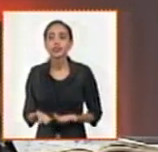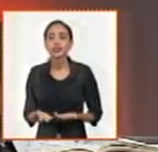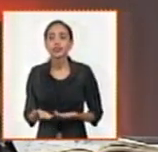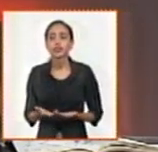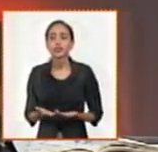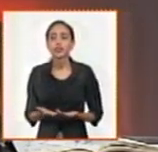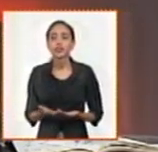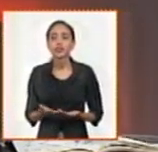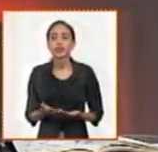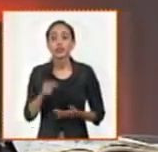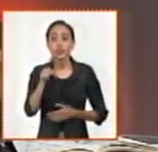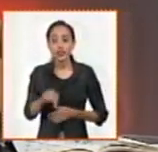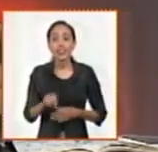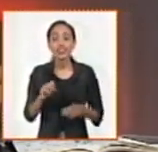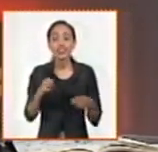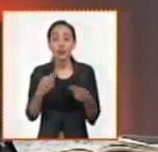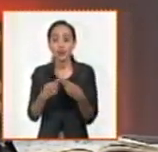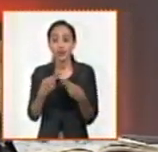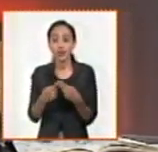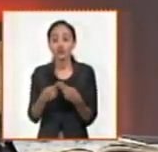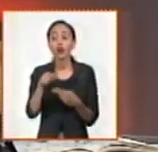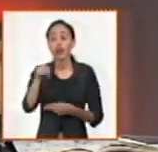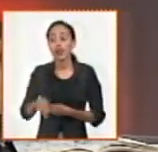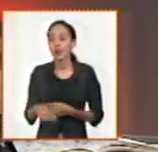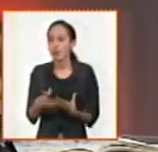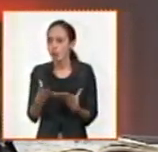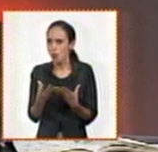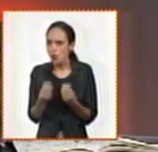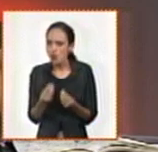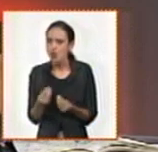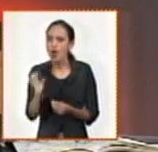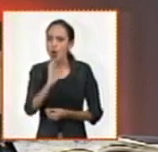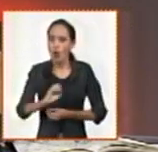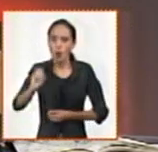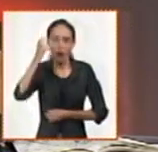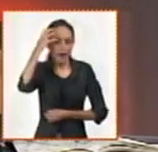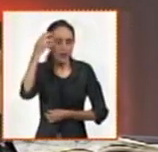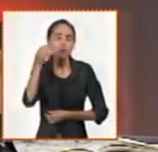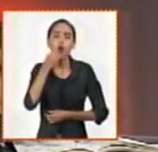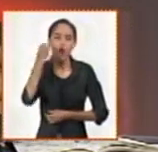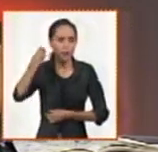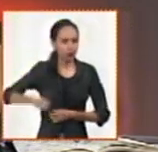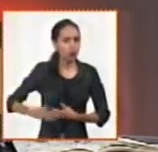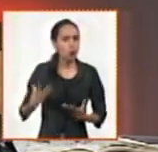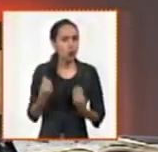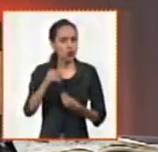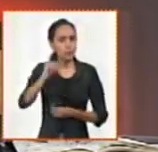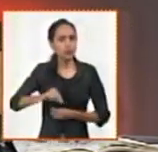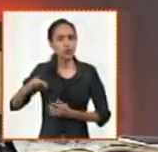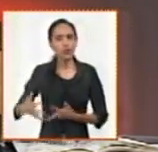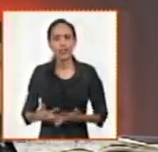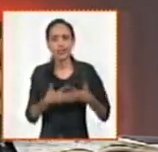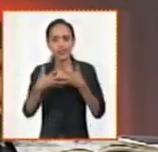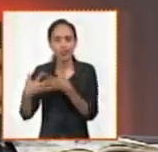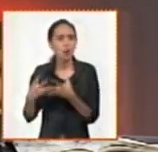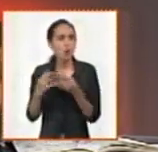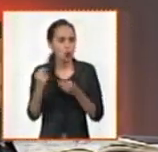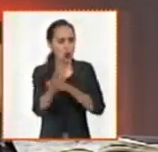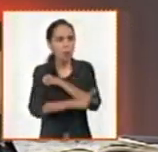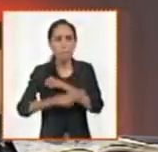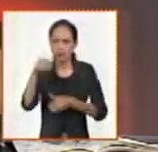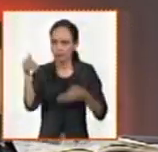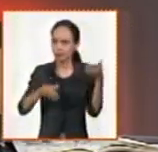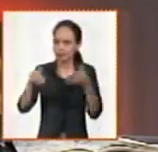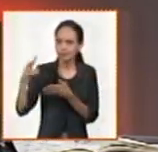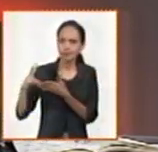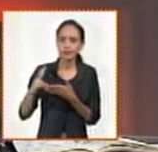hay, pues, en este evento la oportunidad para muchísimas organizaciones, muchas personas de Estados Unidos y de muchos otros países